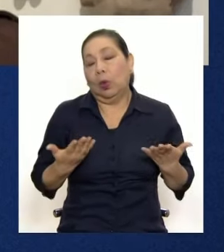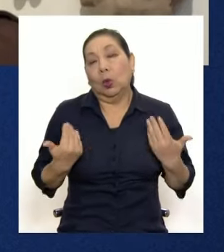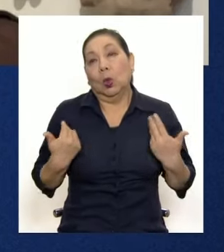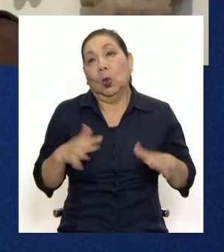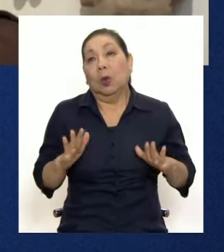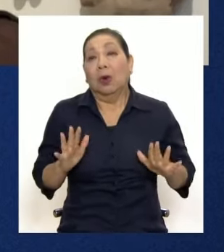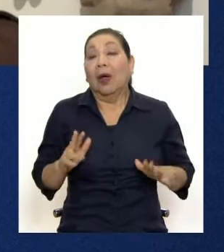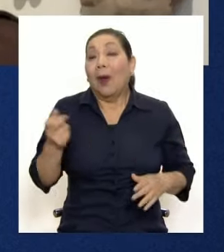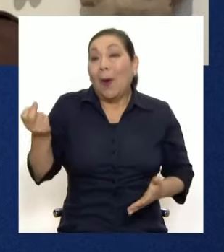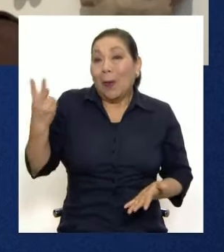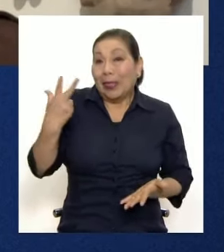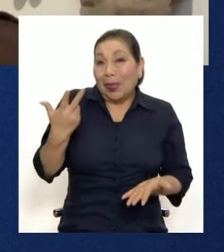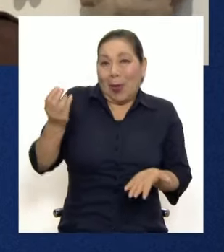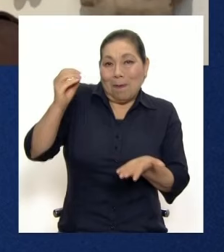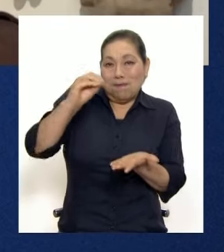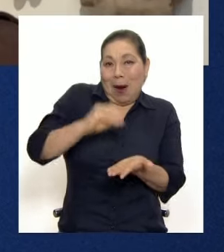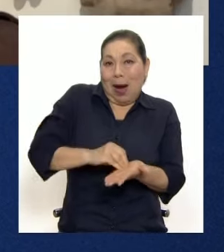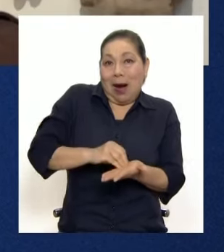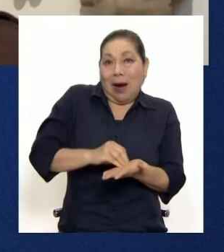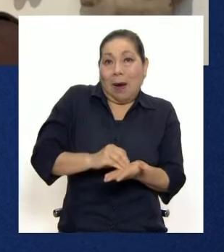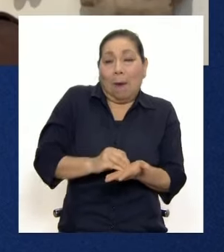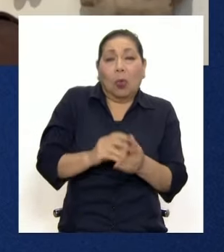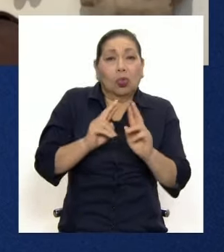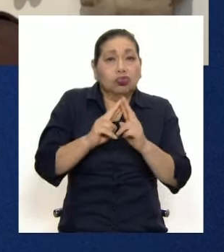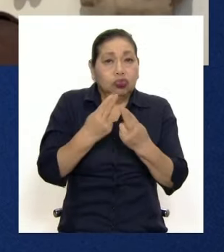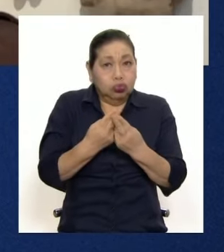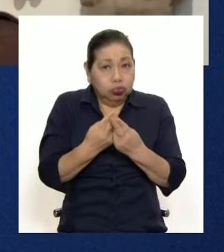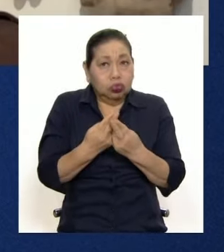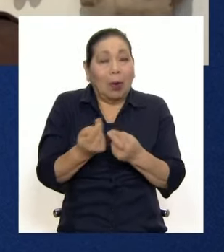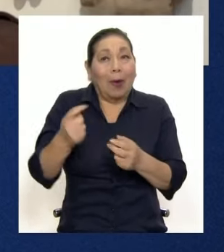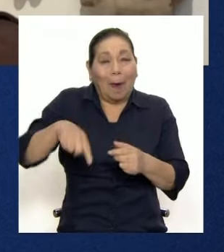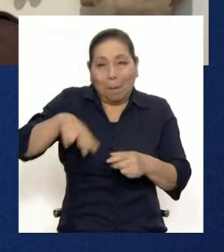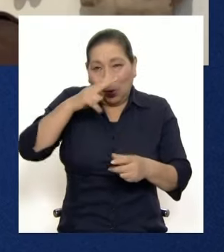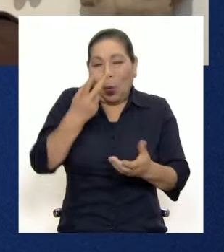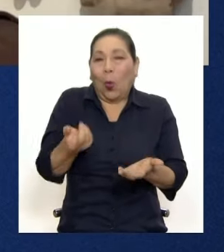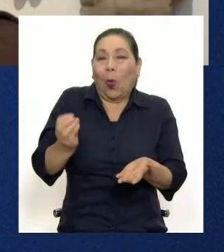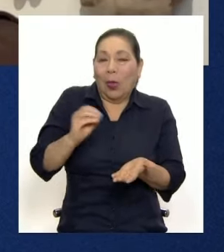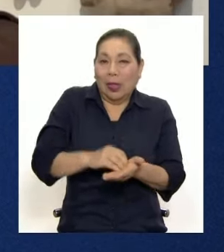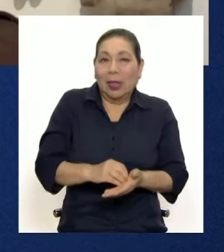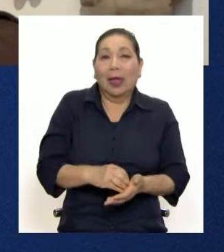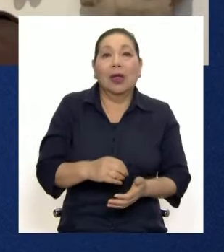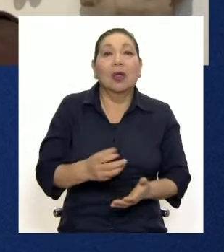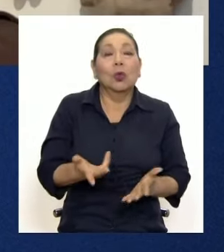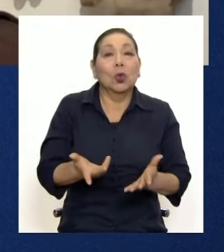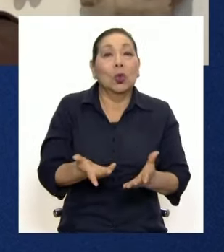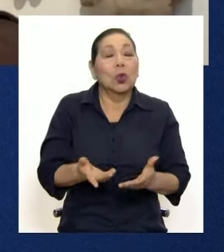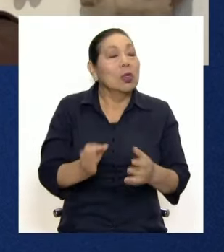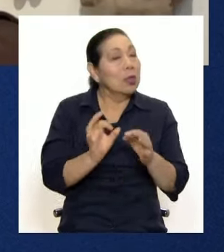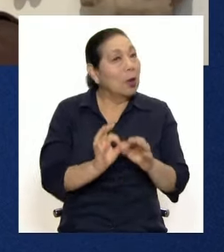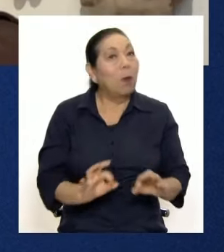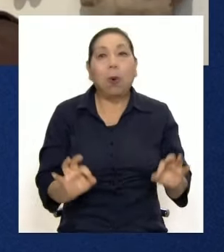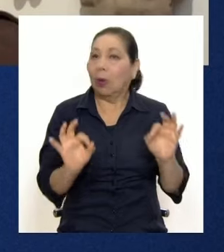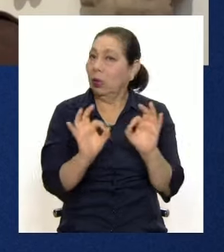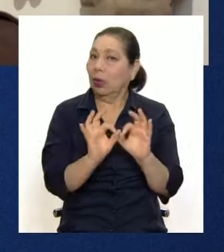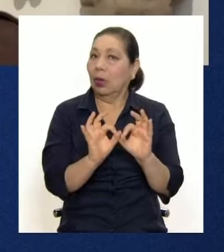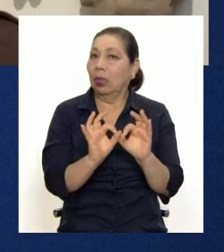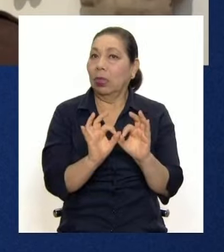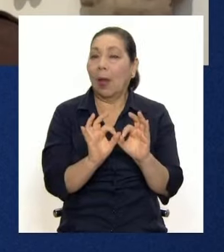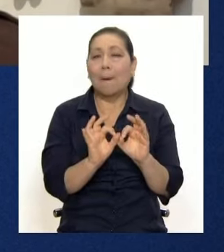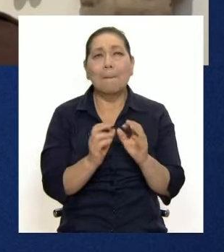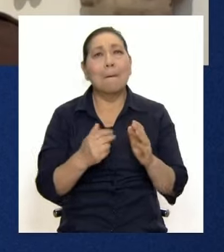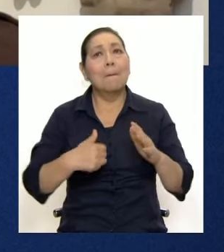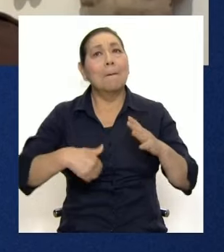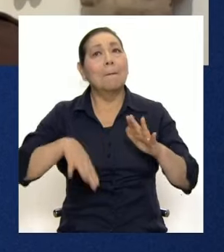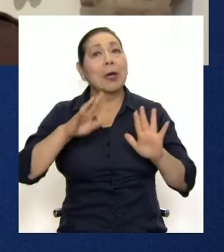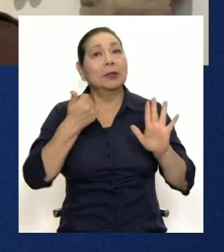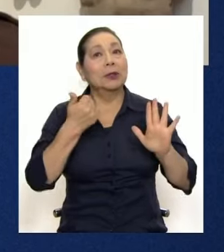reciba por tercera vez a la reunión de apec que es el corazón del movimiento del mundo más del